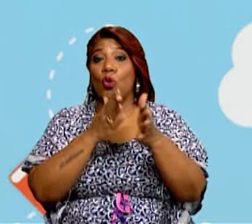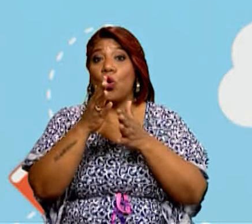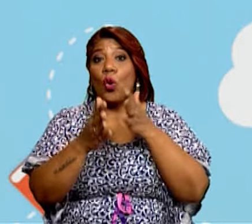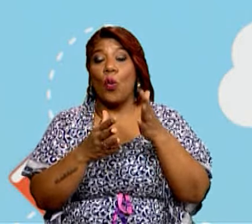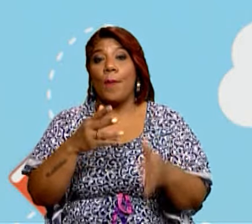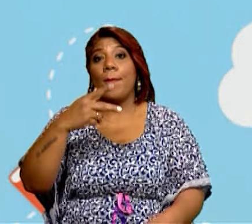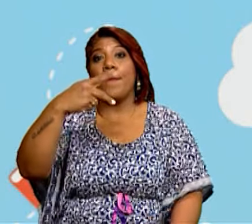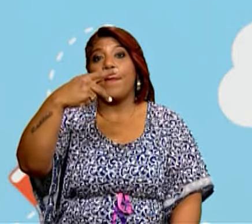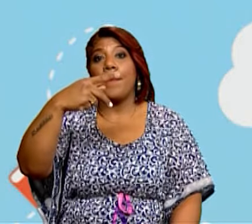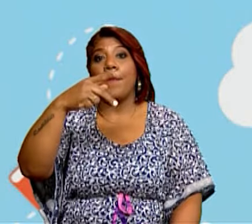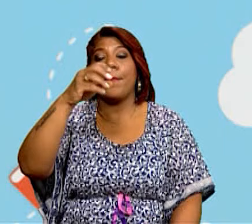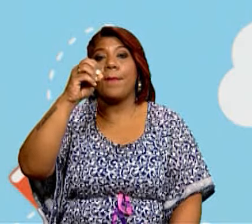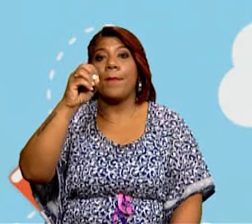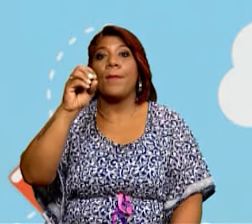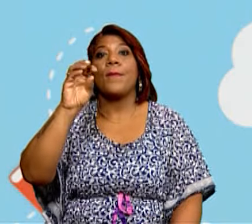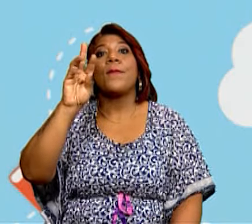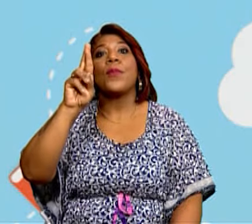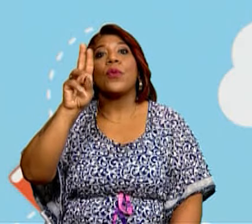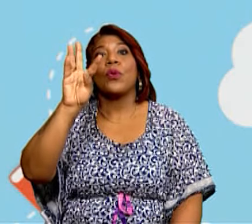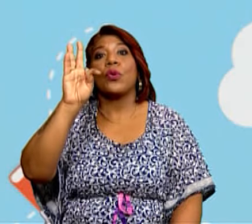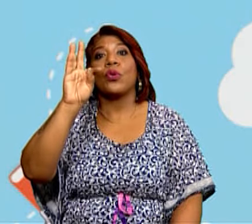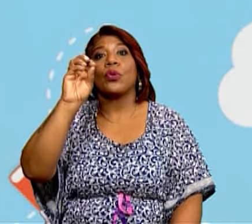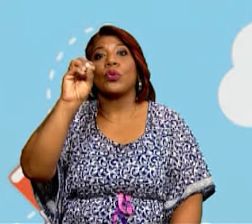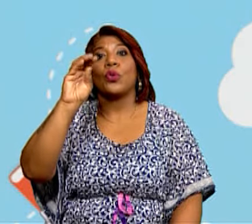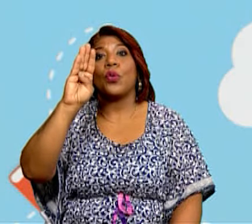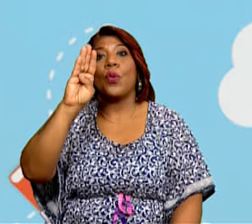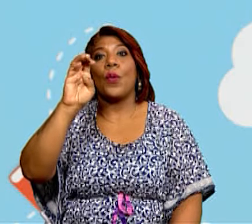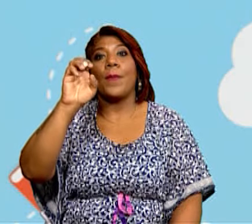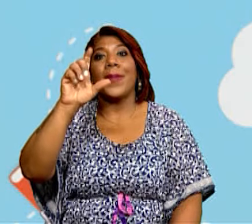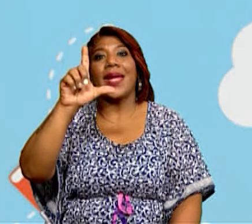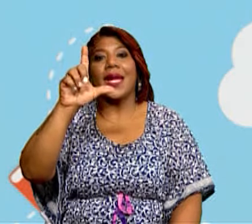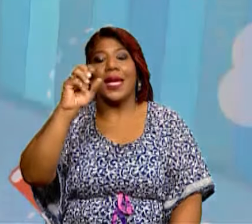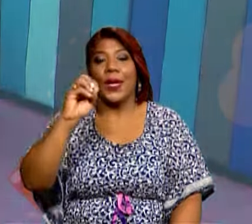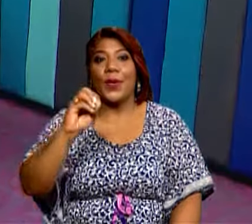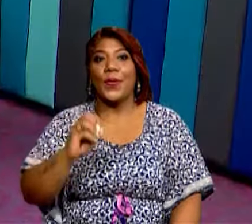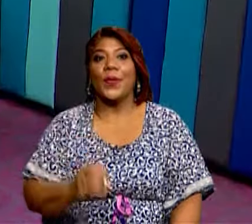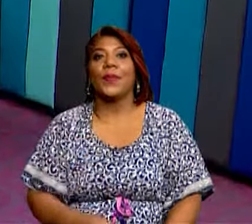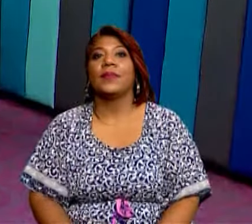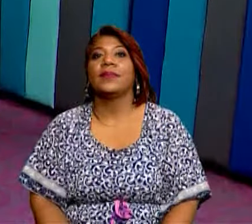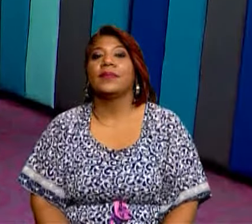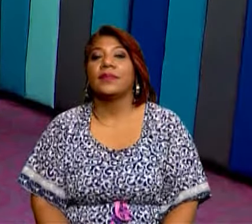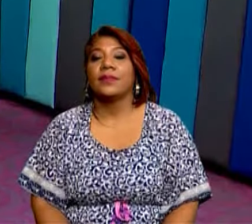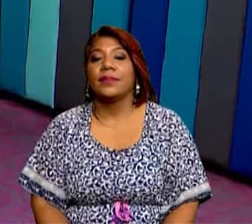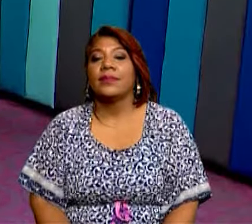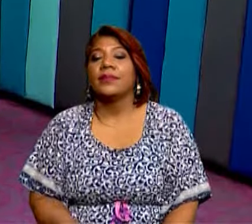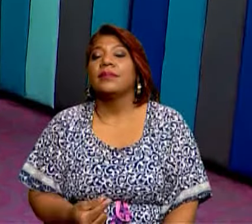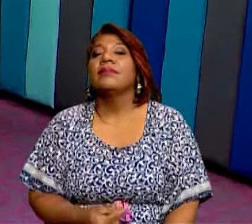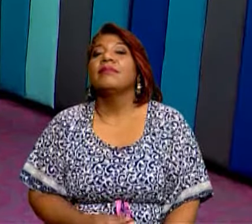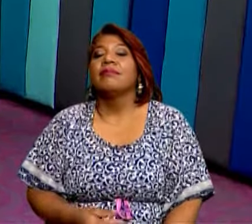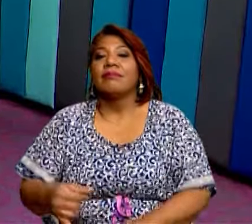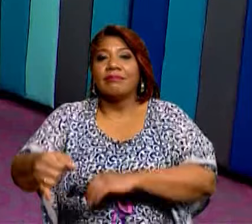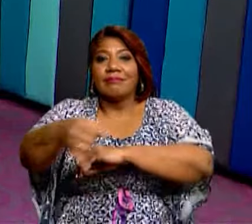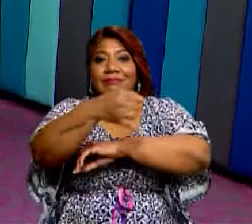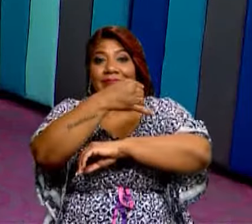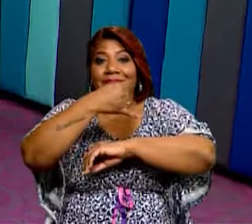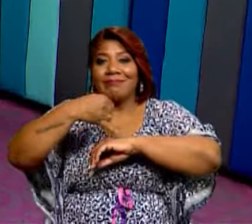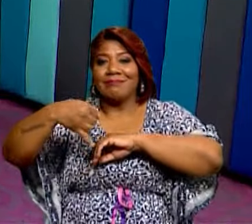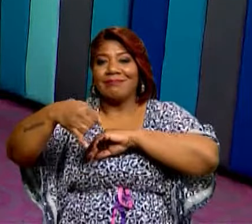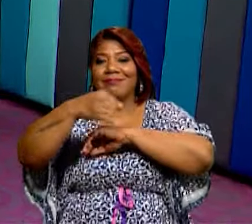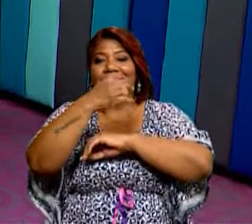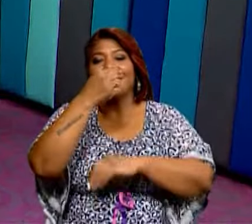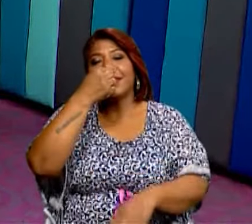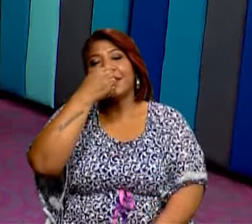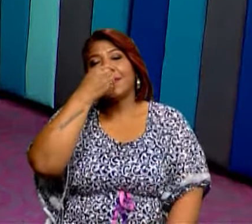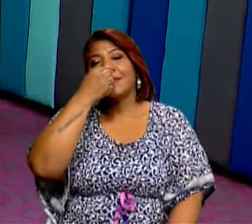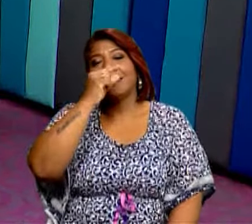¿dónde? En la provincia de Colón. Muy bien. Entonces aquí ya nada más faltaría la isla Gunayala. ¿Y